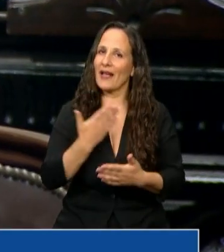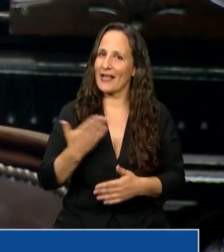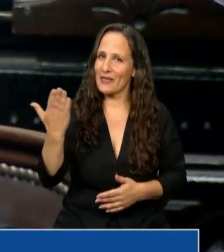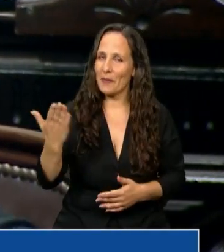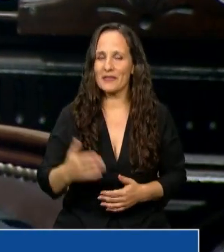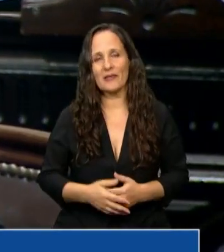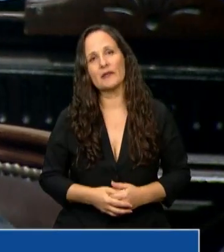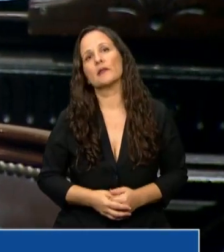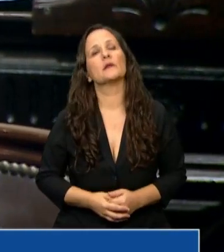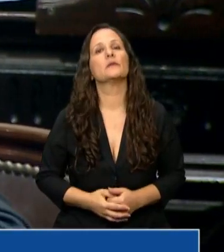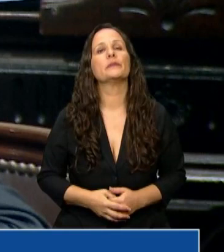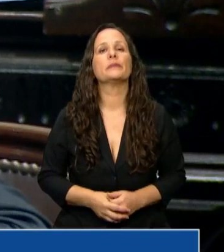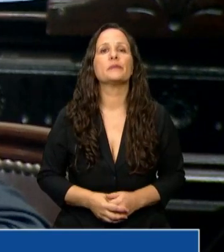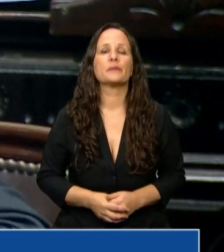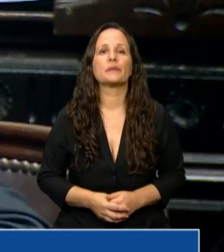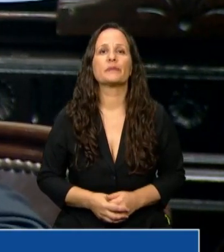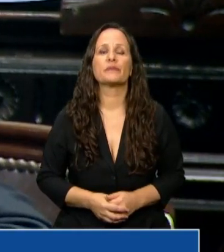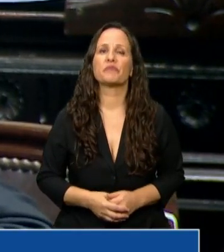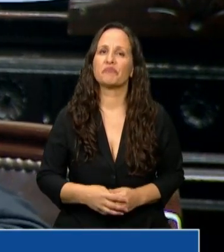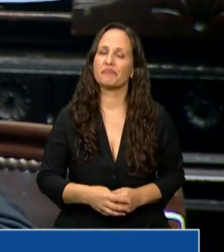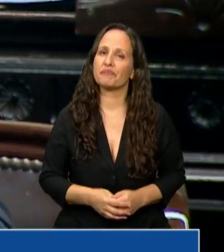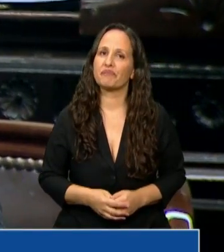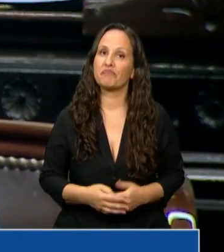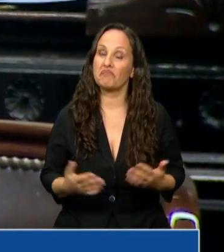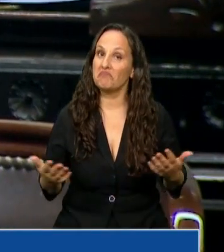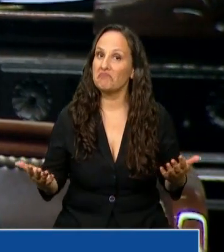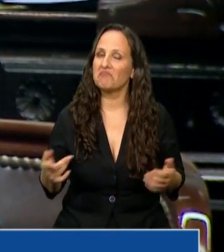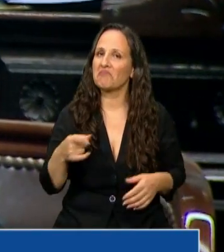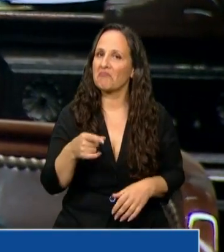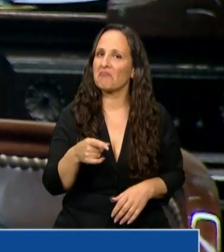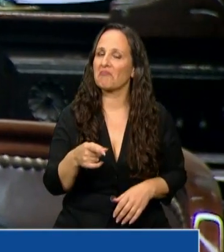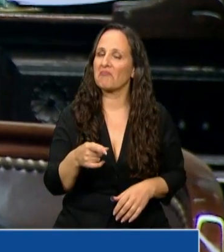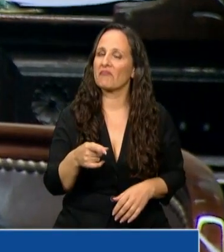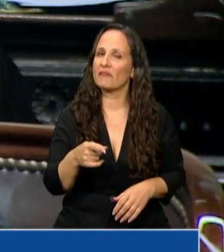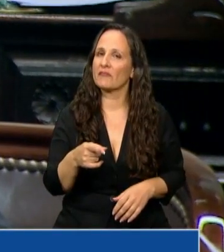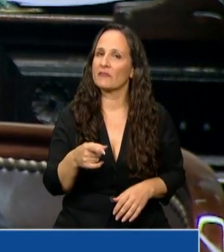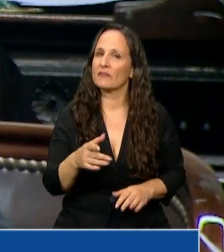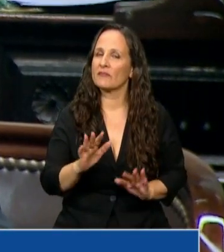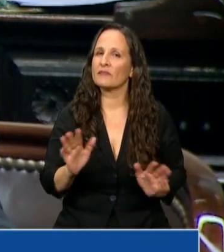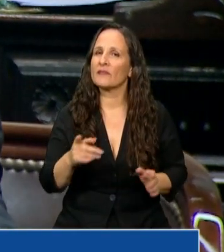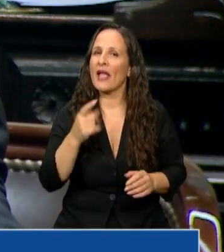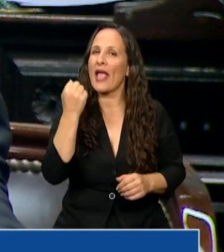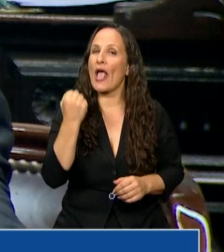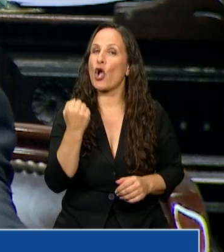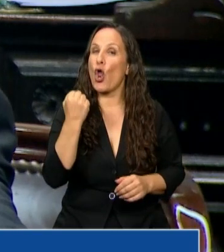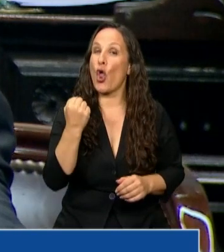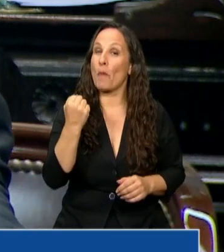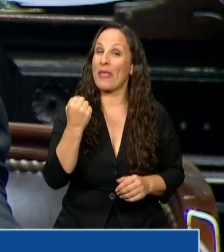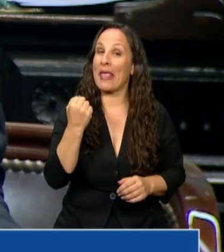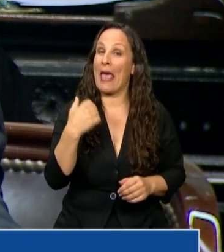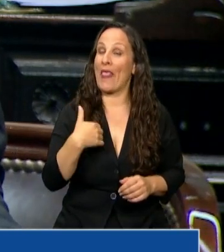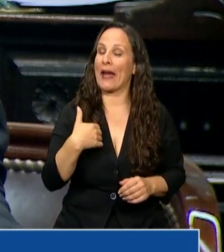señor presidente. Señor presidente, hay un evidente desplome de la economía